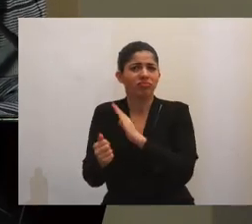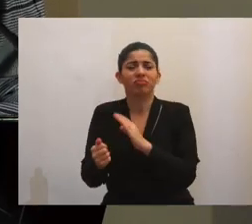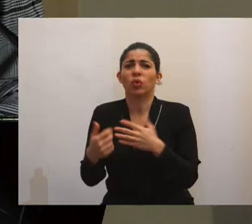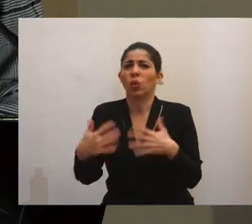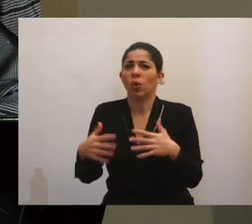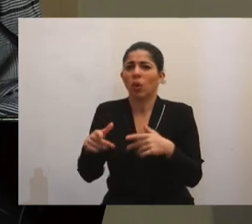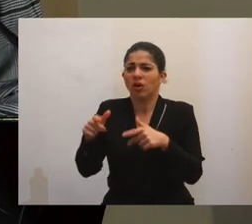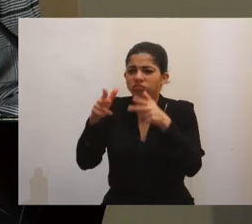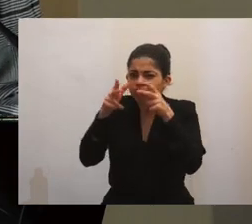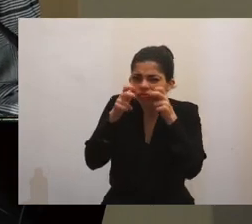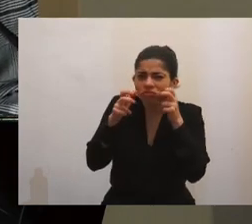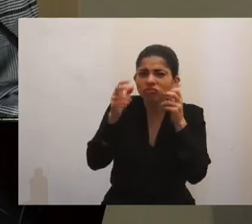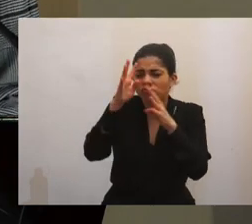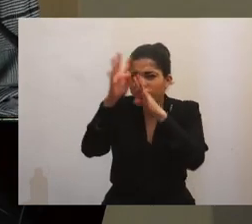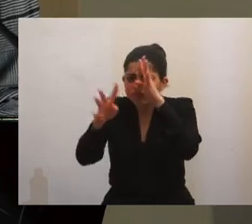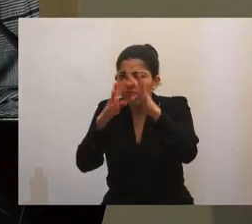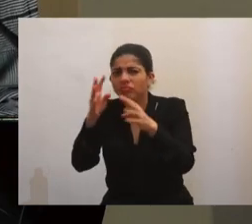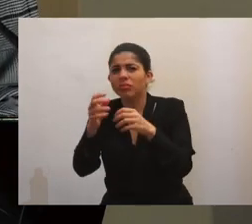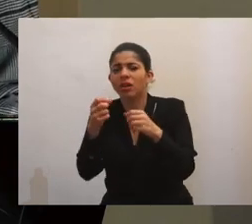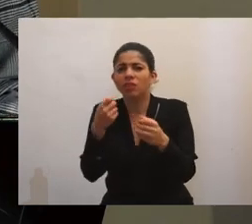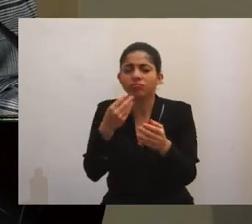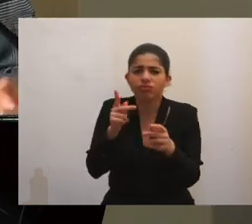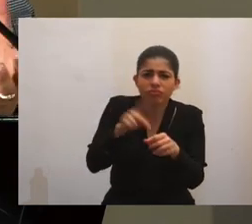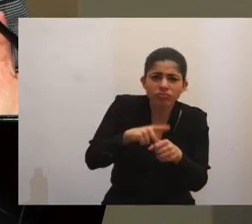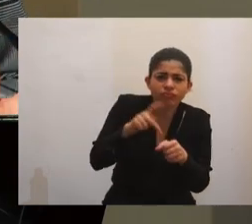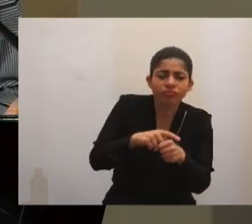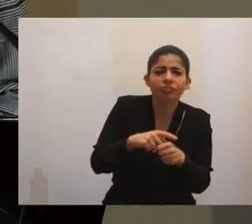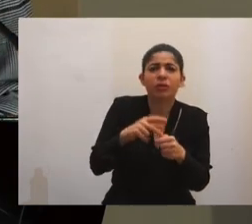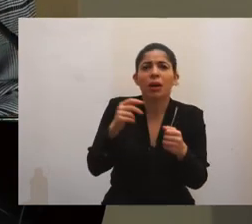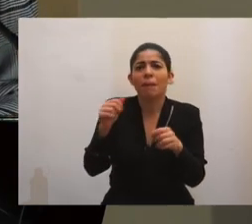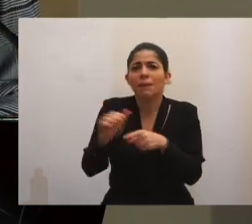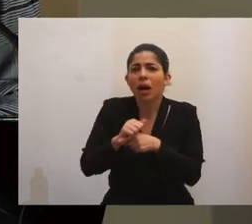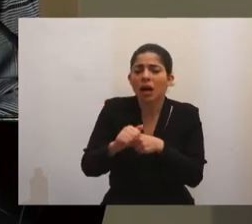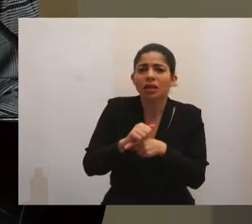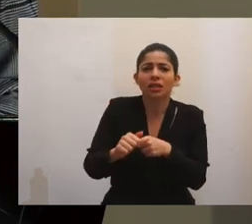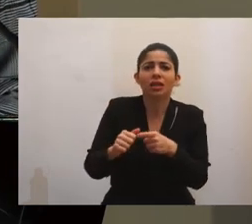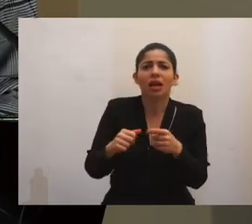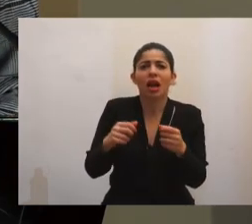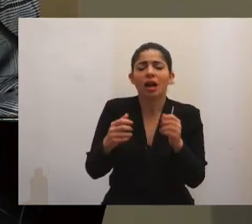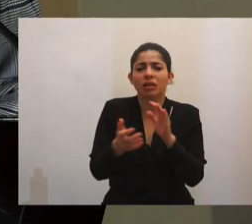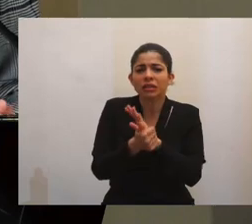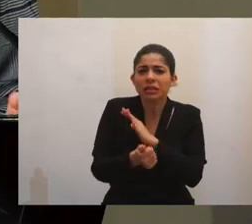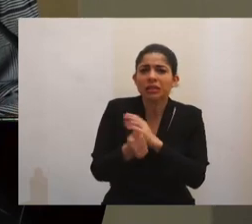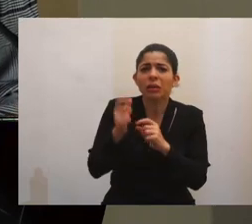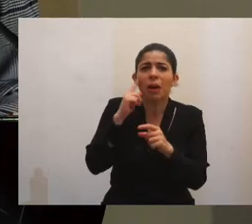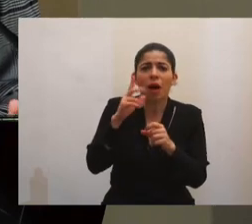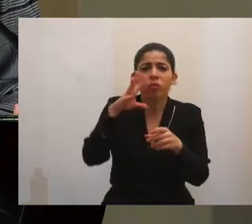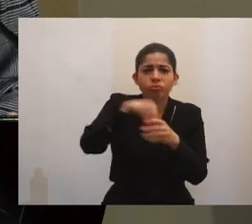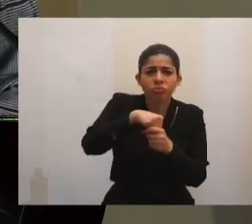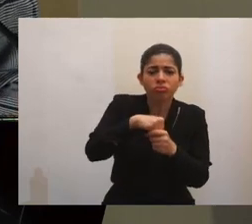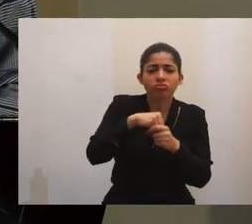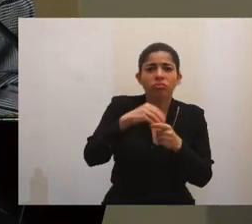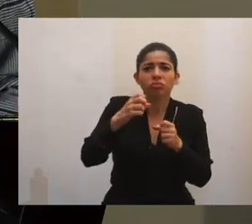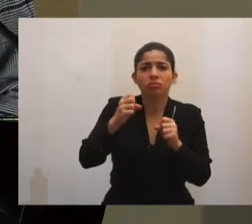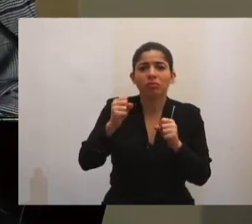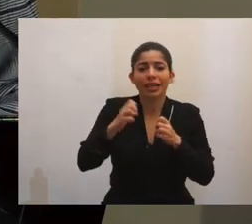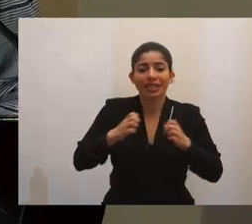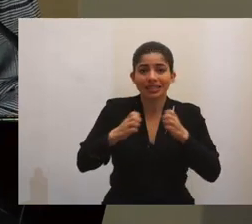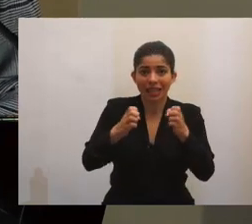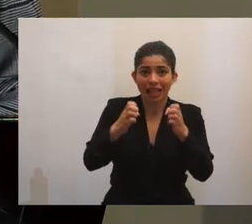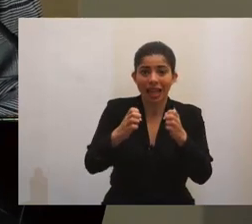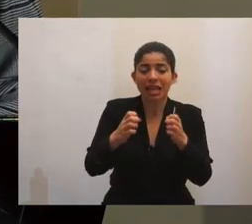la percepción, la creatividad, la participación, la practicidad, la capacidad de vincular, solidaridad, mentalidad